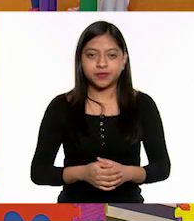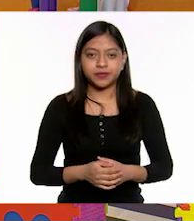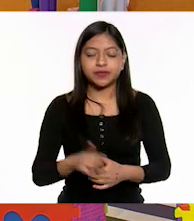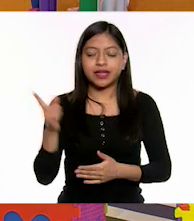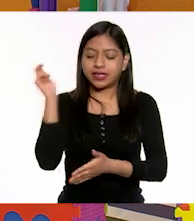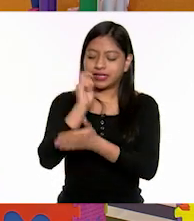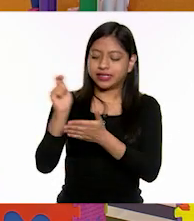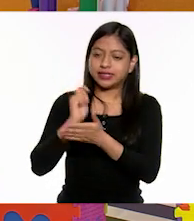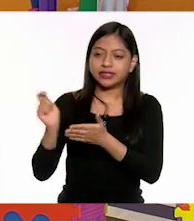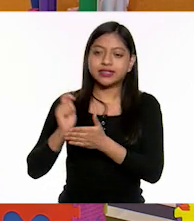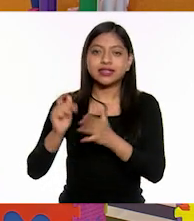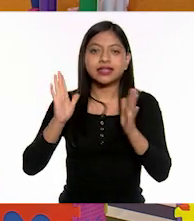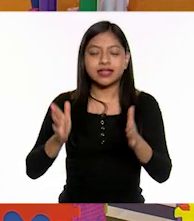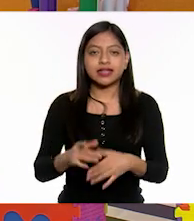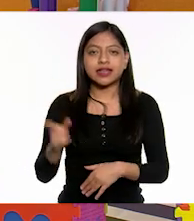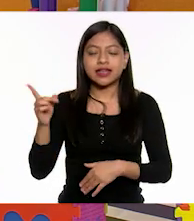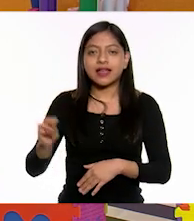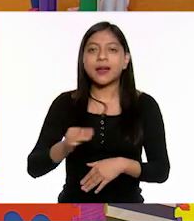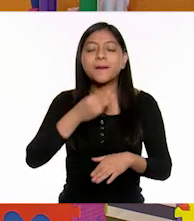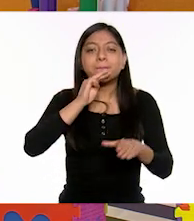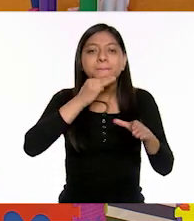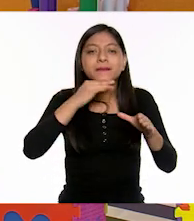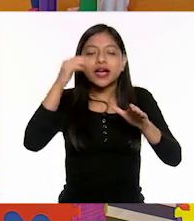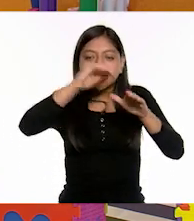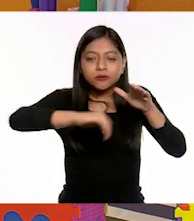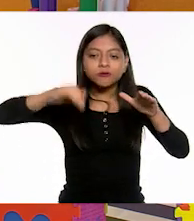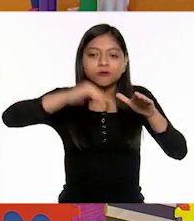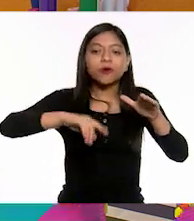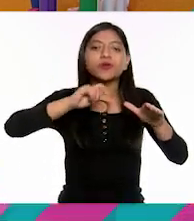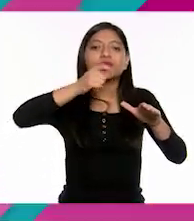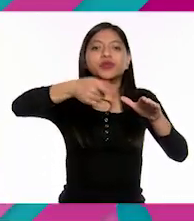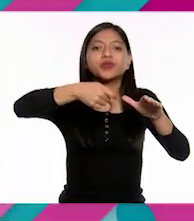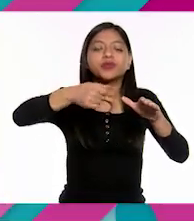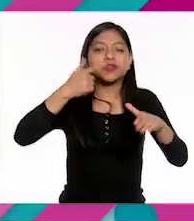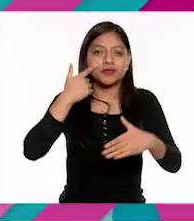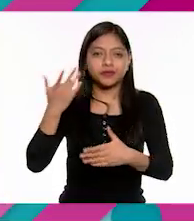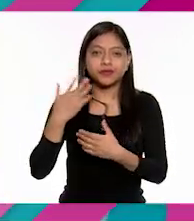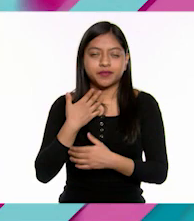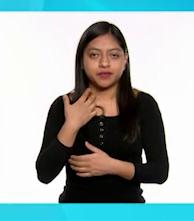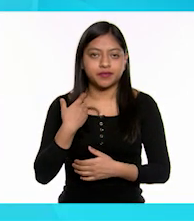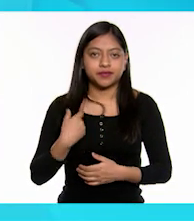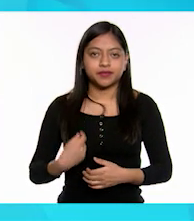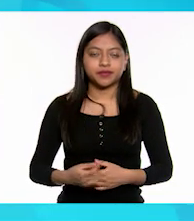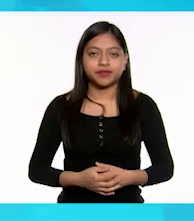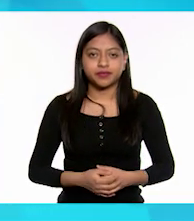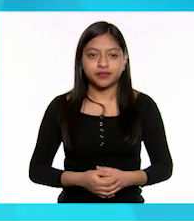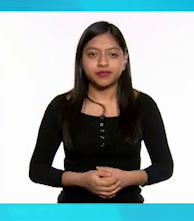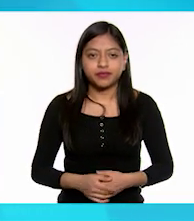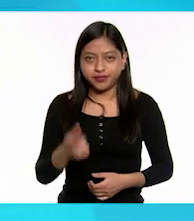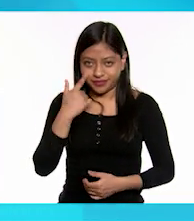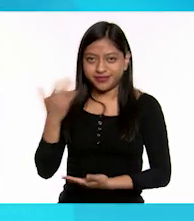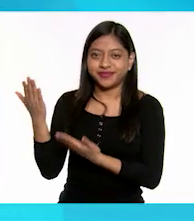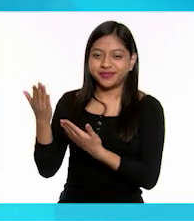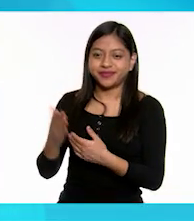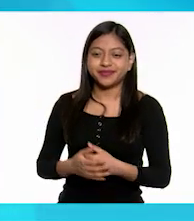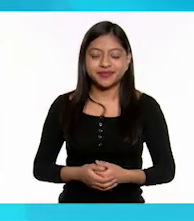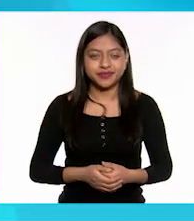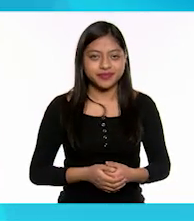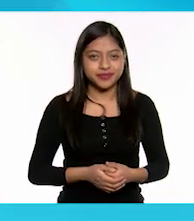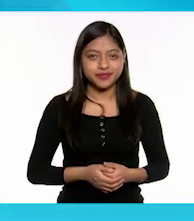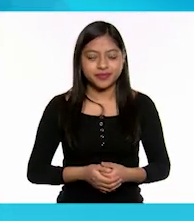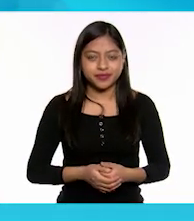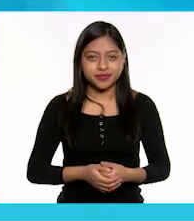redactaron de maíz salud a ver me interesa verlo déjame verlo